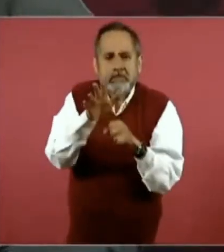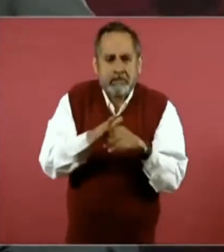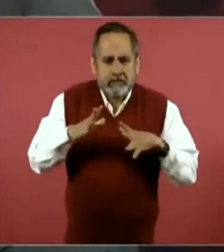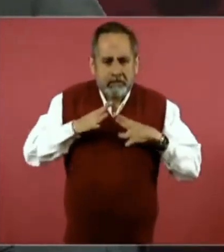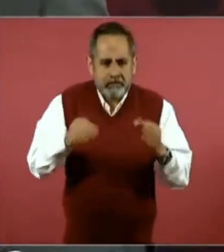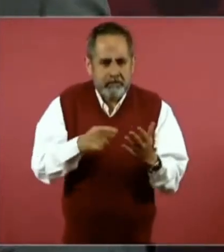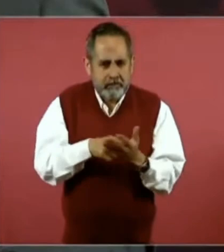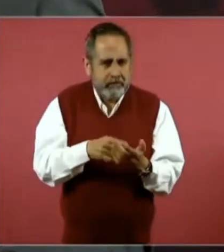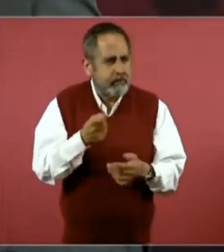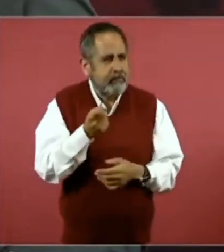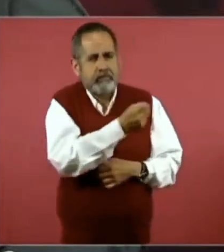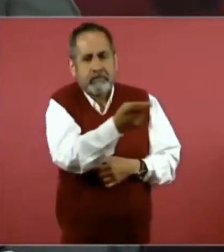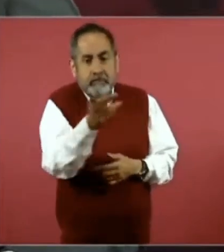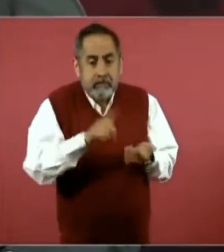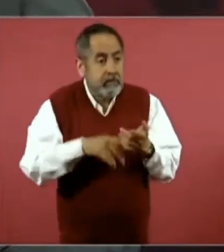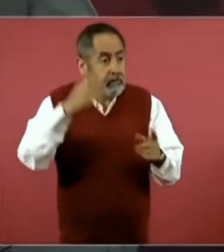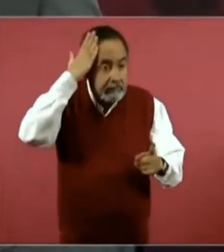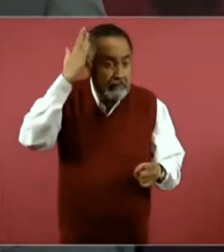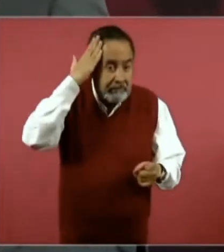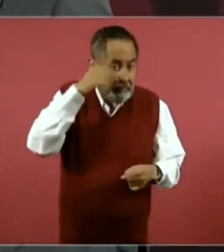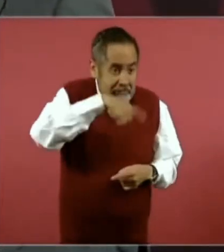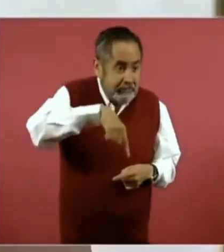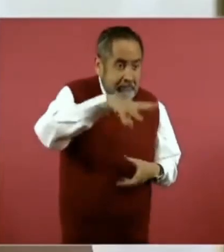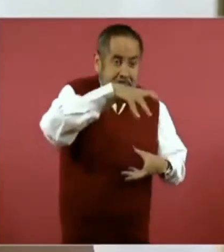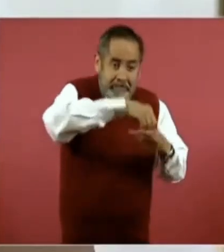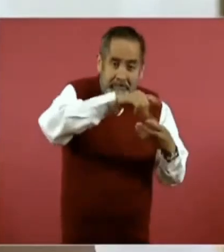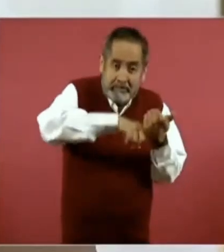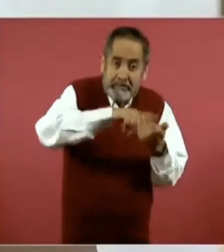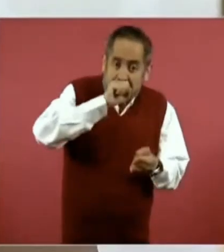no militantes, dirigentes,